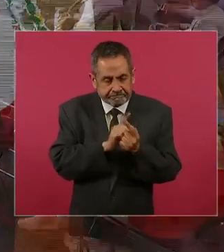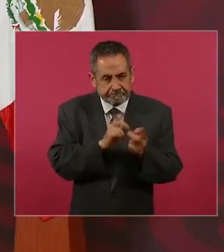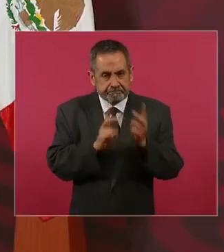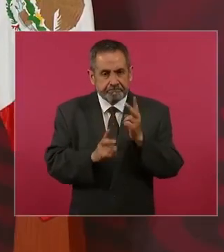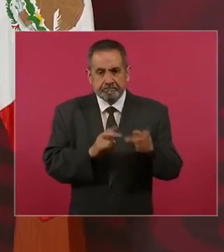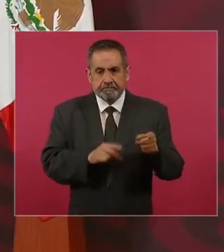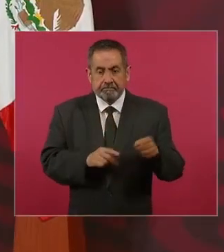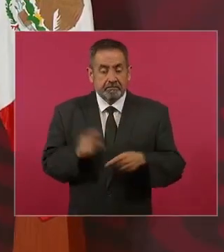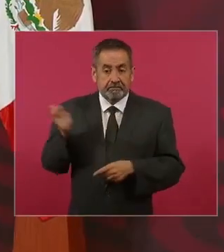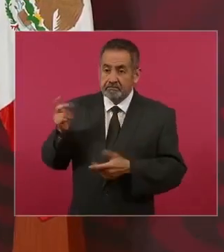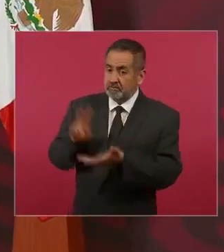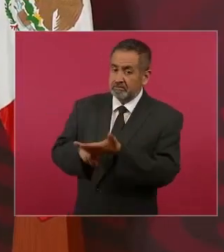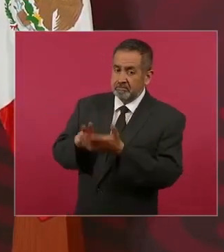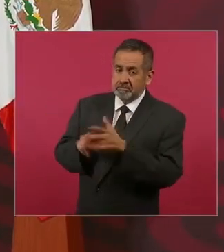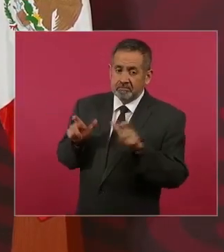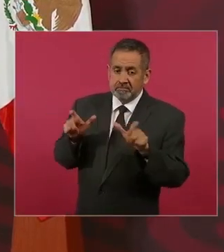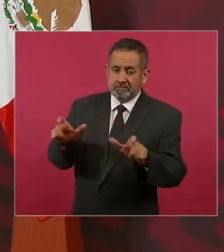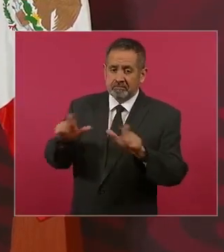esto vale,